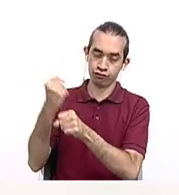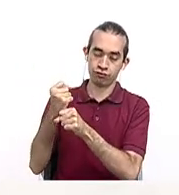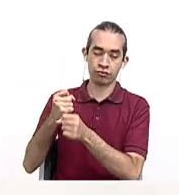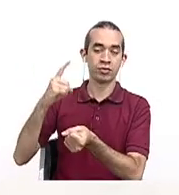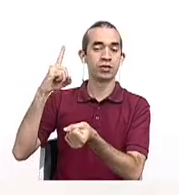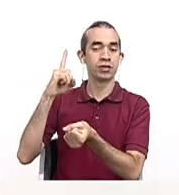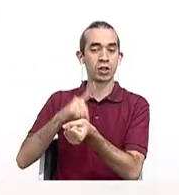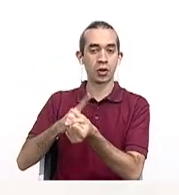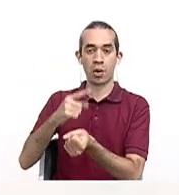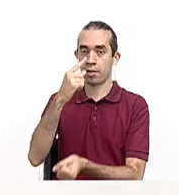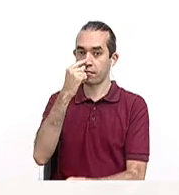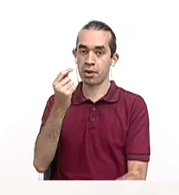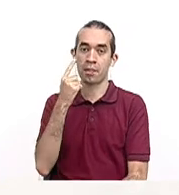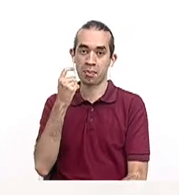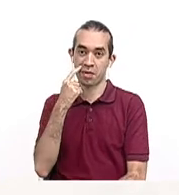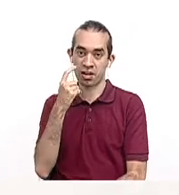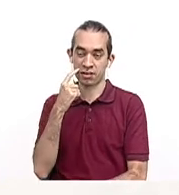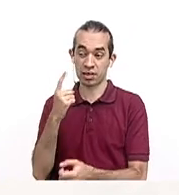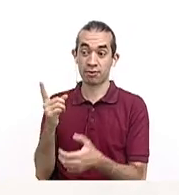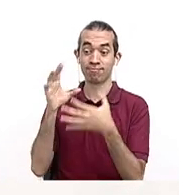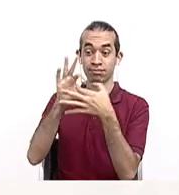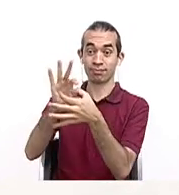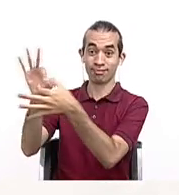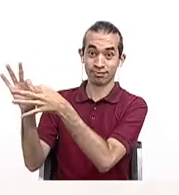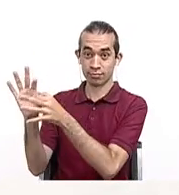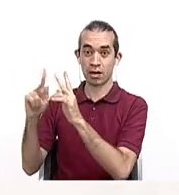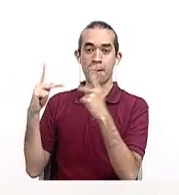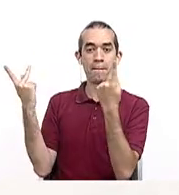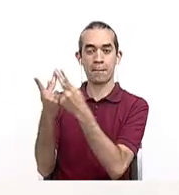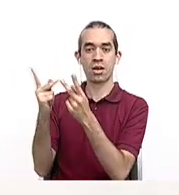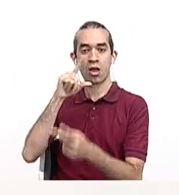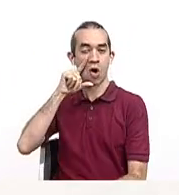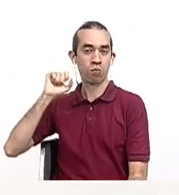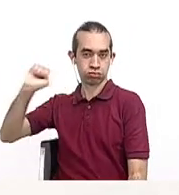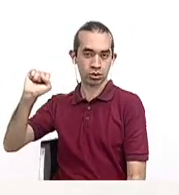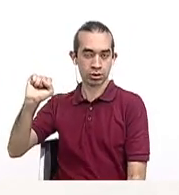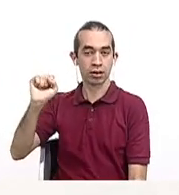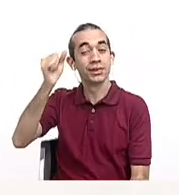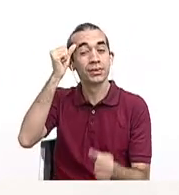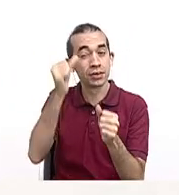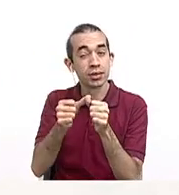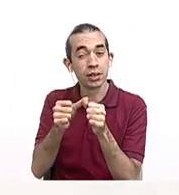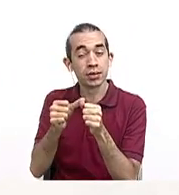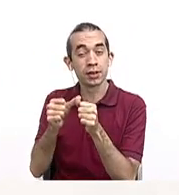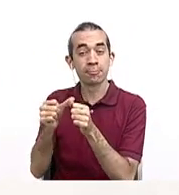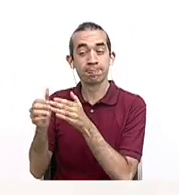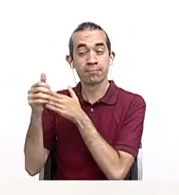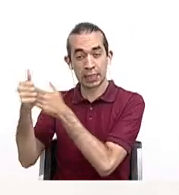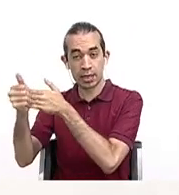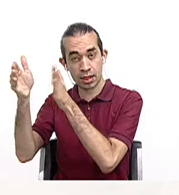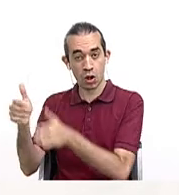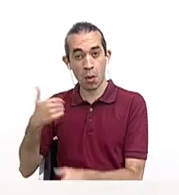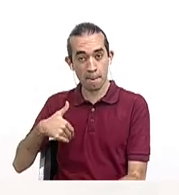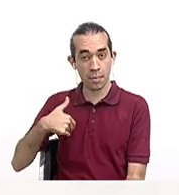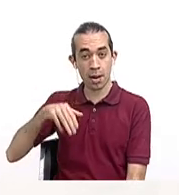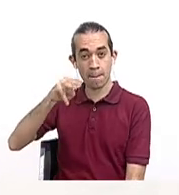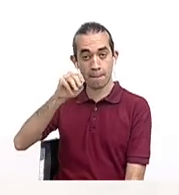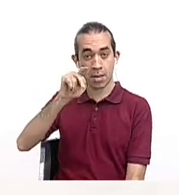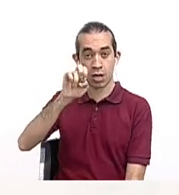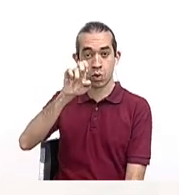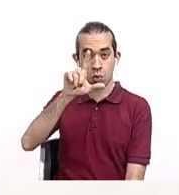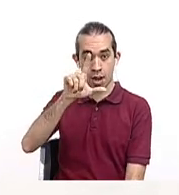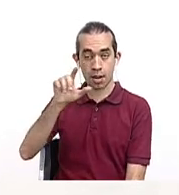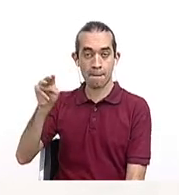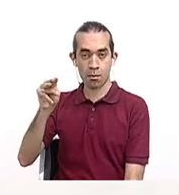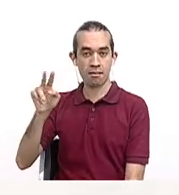con la unión y la alianza que estableció con el partido comunista lo recuerdan aquella figura de manuel mora valverde en